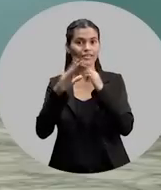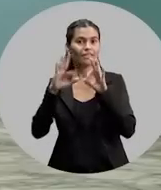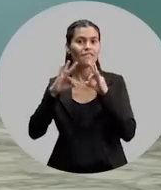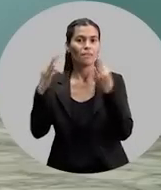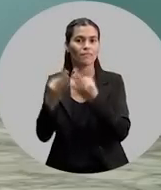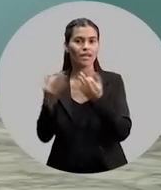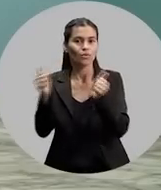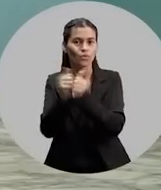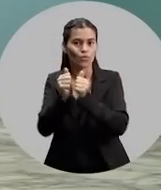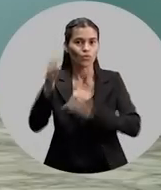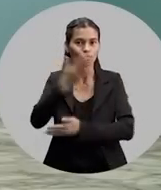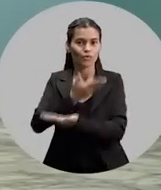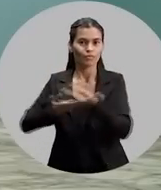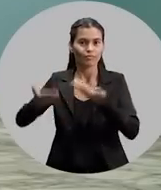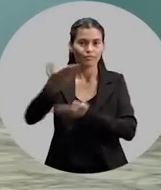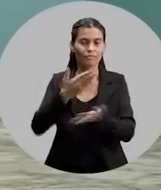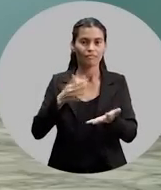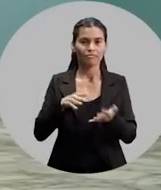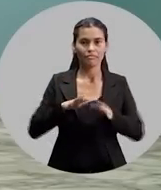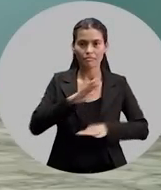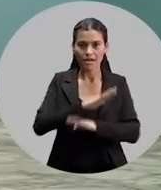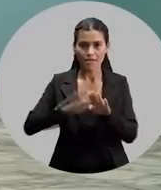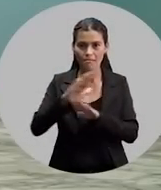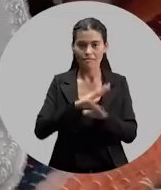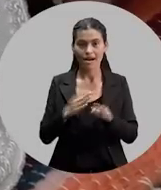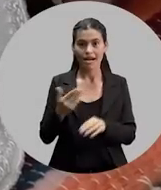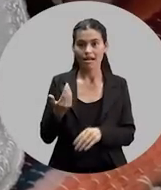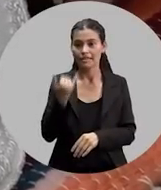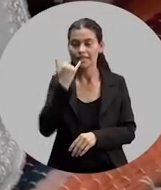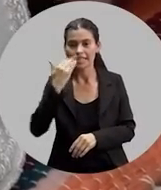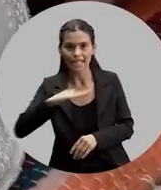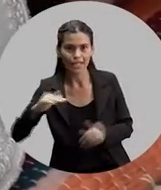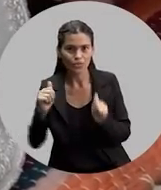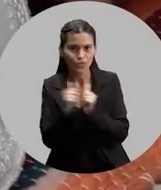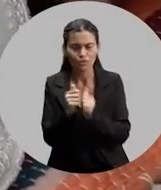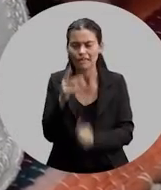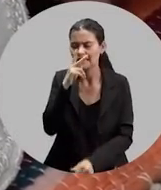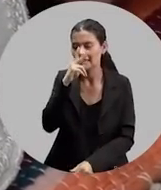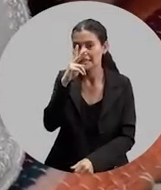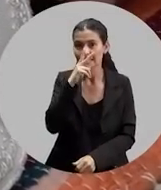en familia, le pidan ayuda a los chicos, que a ellos les va a